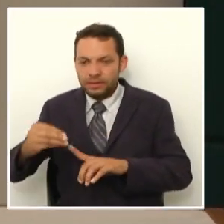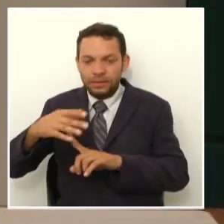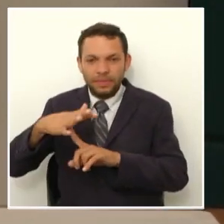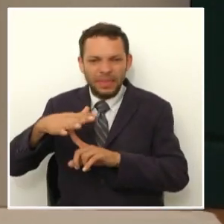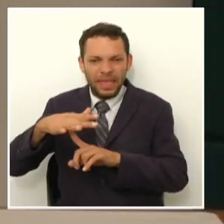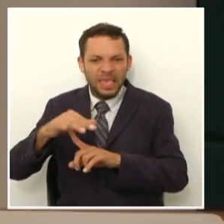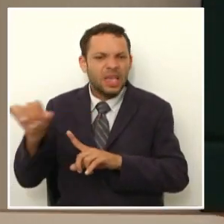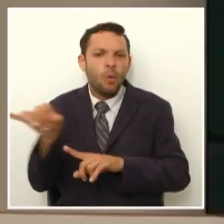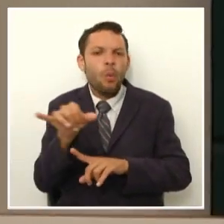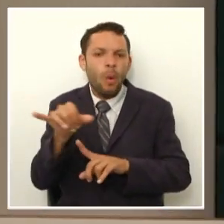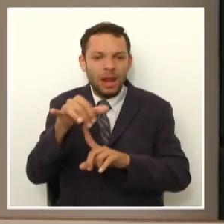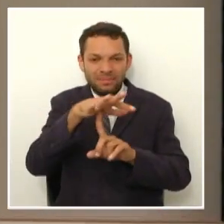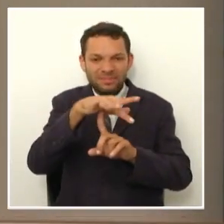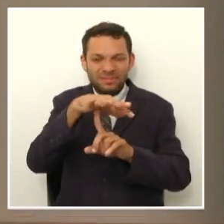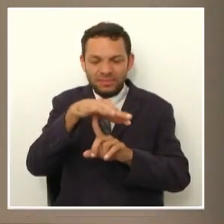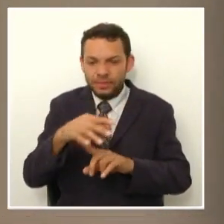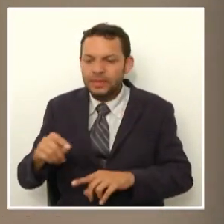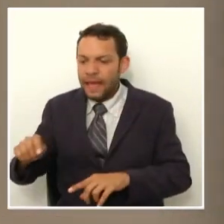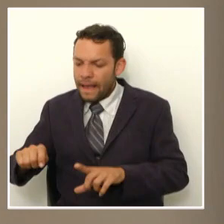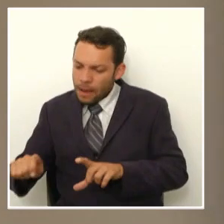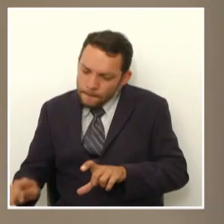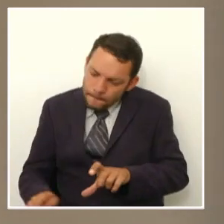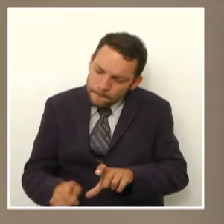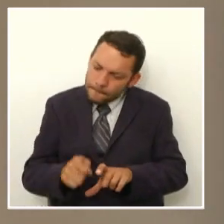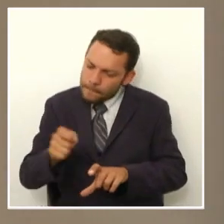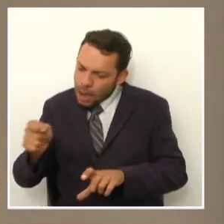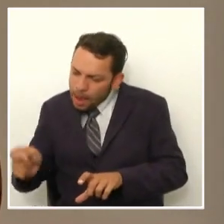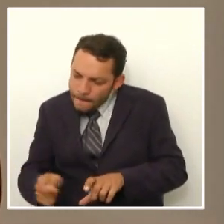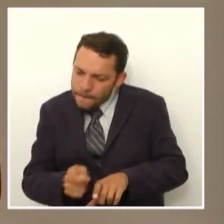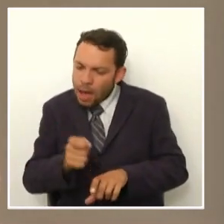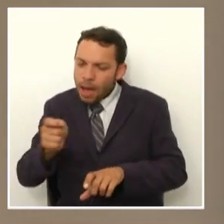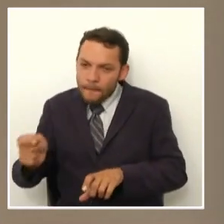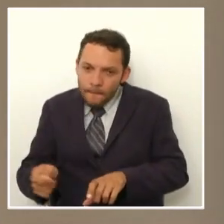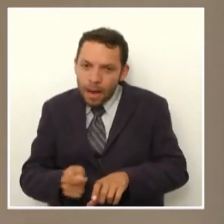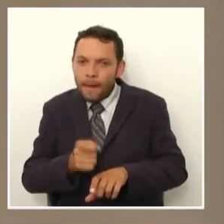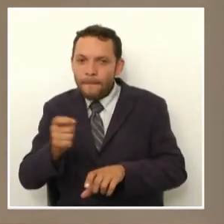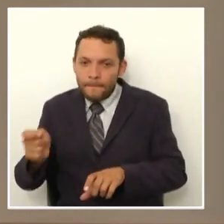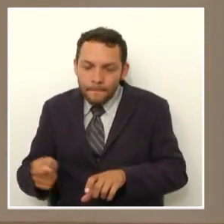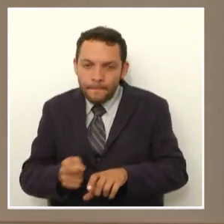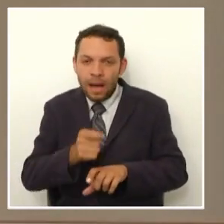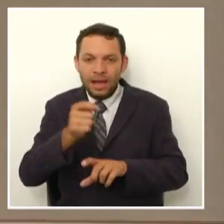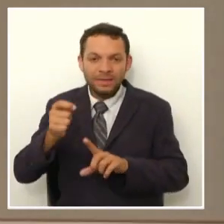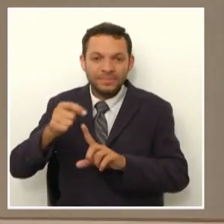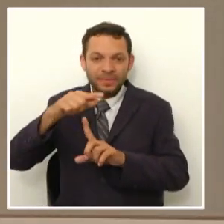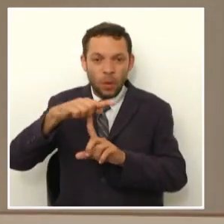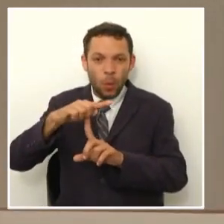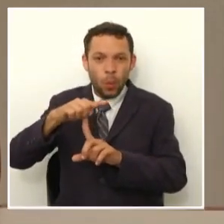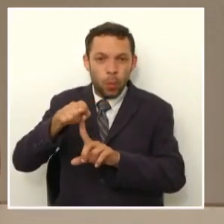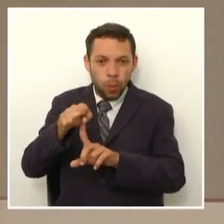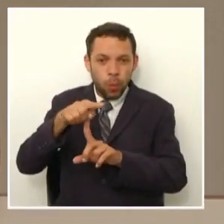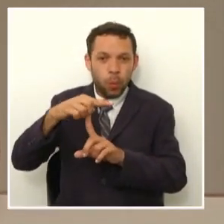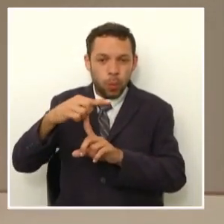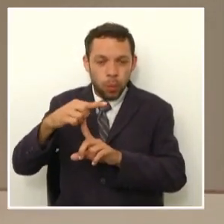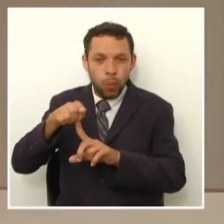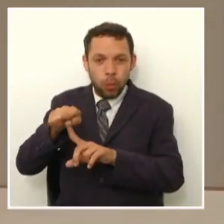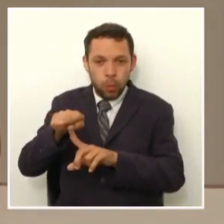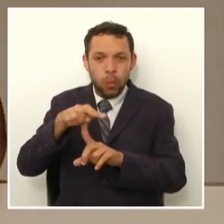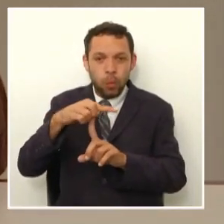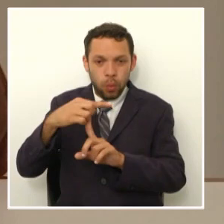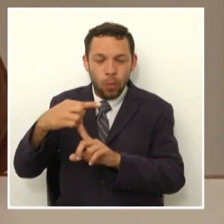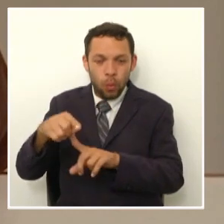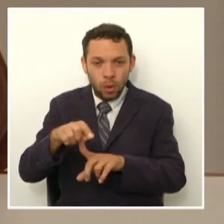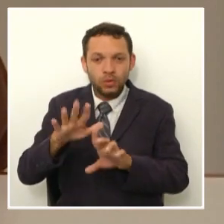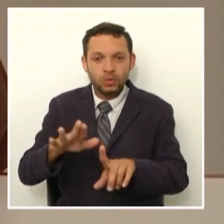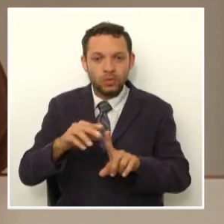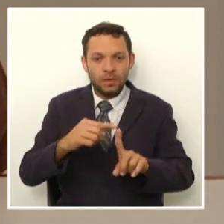de 1940 y es una centrífuga manual, ¿no? Hoy en día son electrónicas de toda